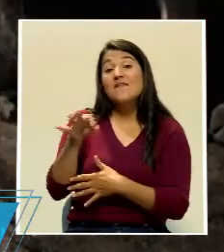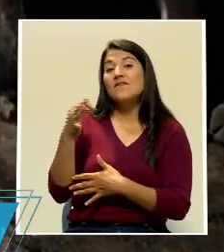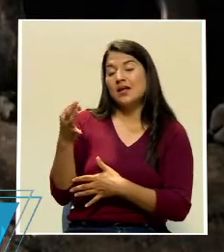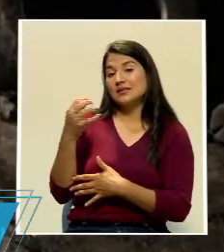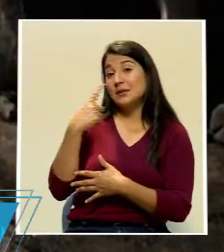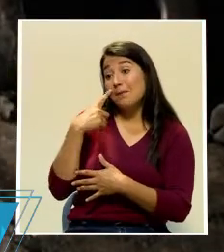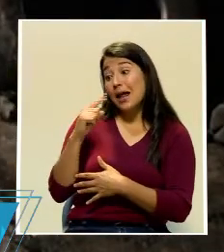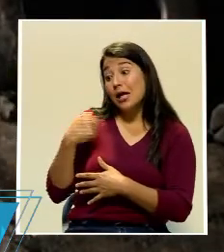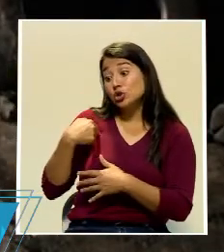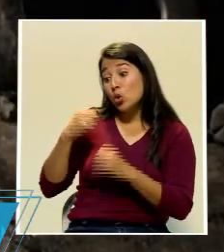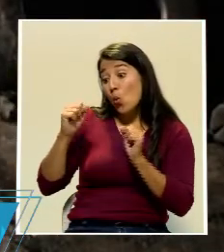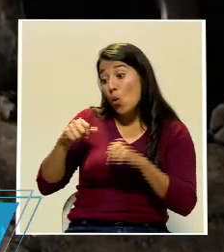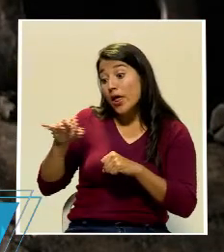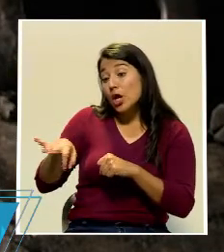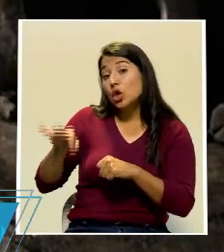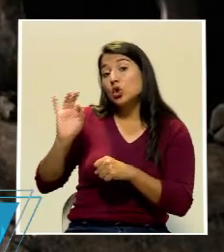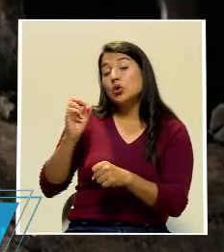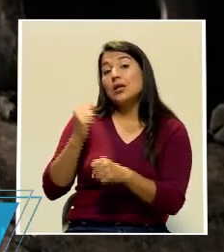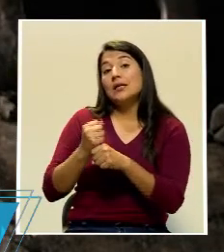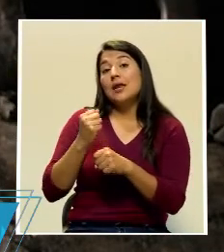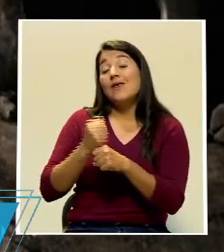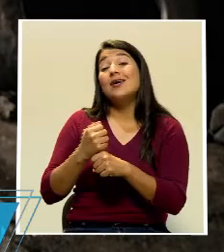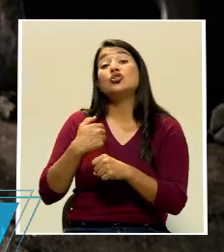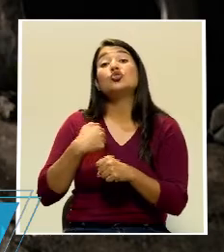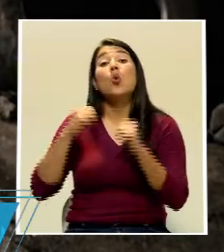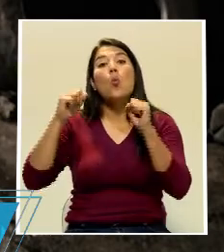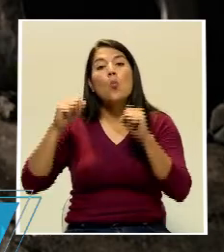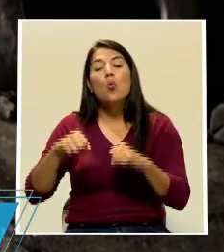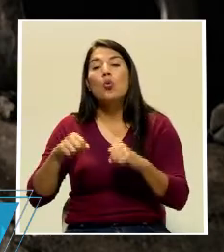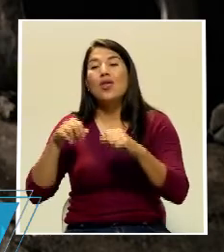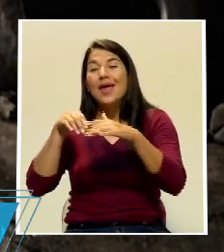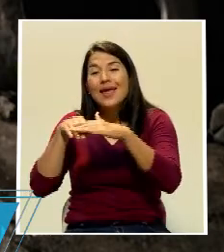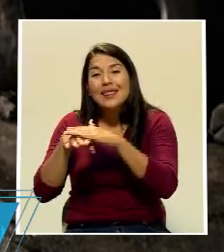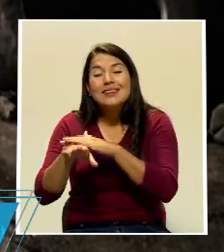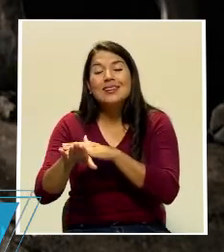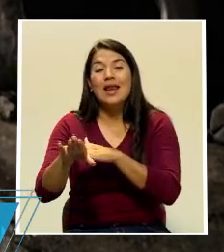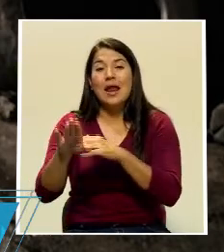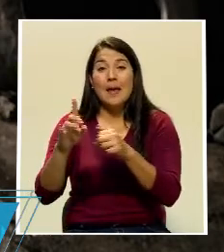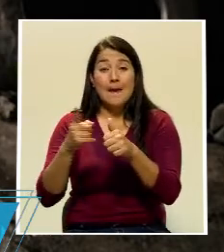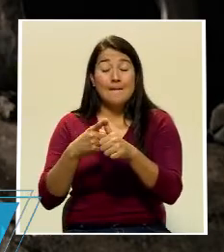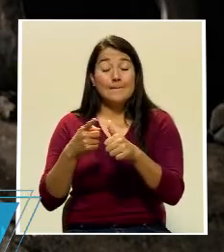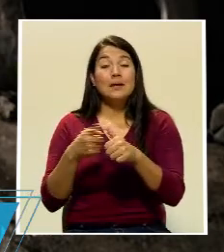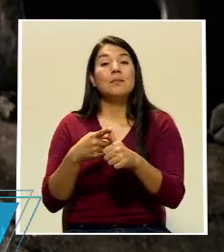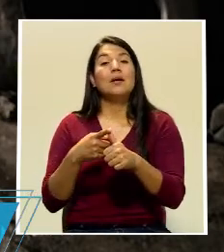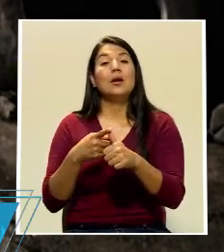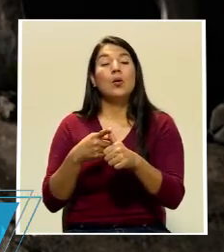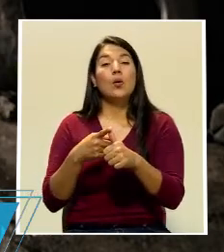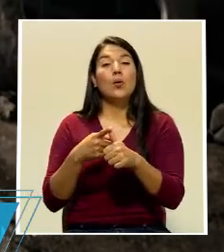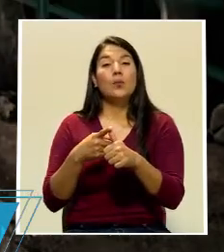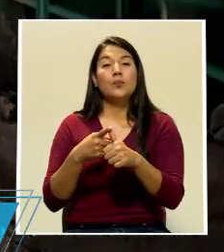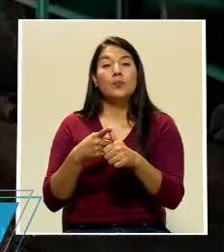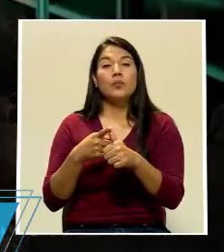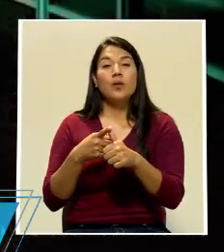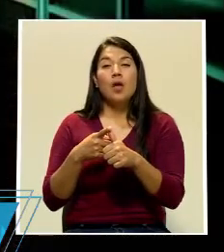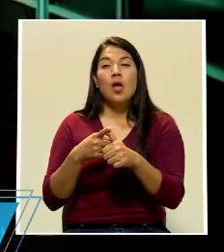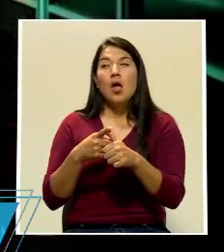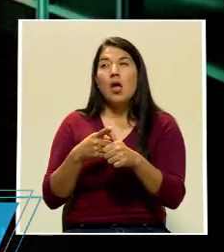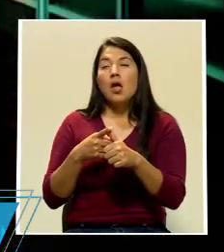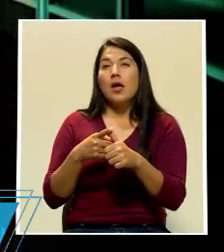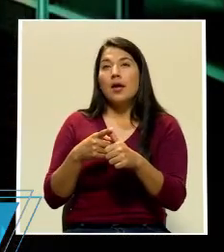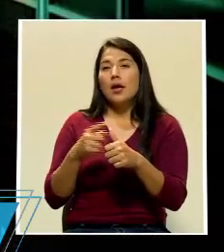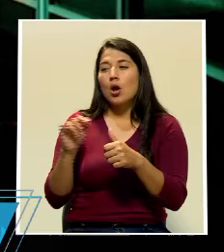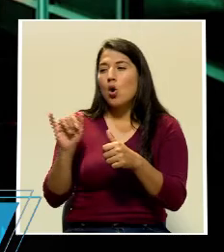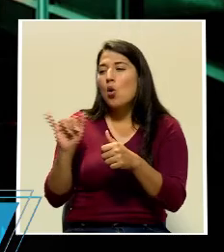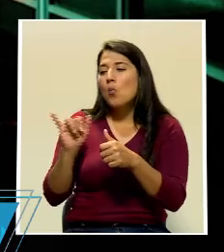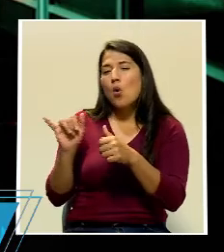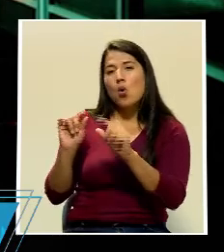insertar un poco, logré entrar como un circuito de más colaborativo entre artistas.